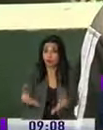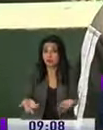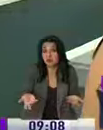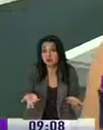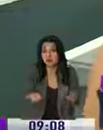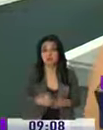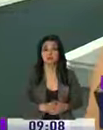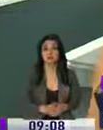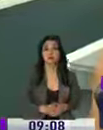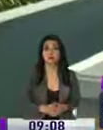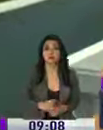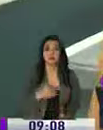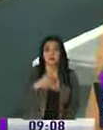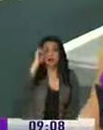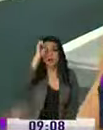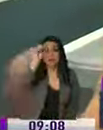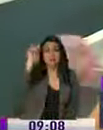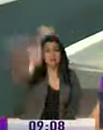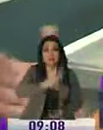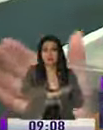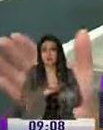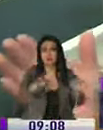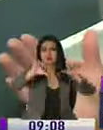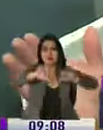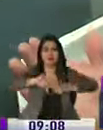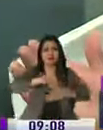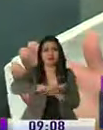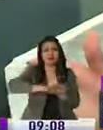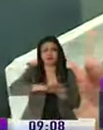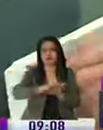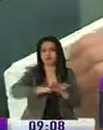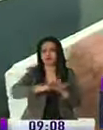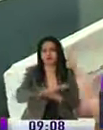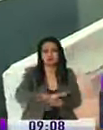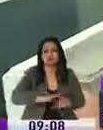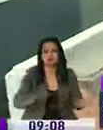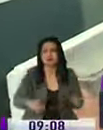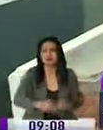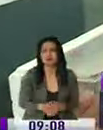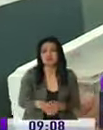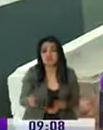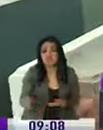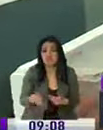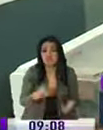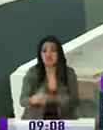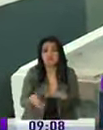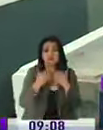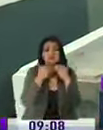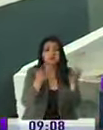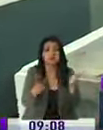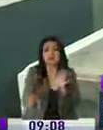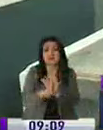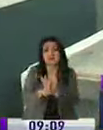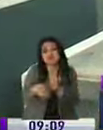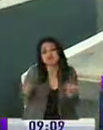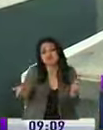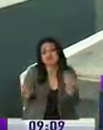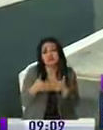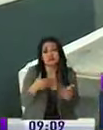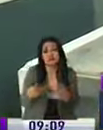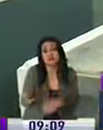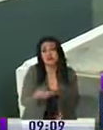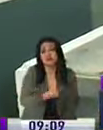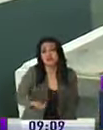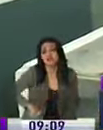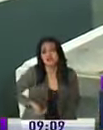Alianza País. En mi opinión no tiene ni pies ni cabeza eso, y para él ni creo que ni le va ni le viene tampoco, porque él